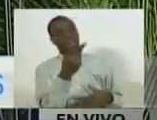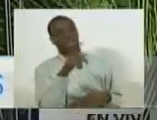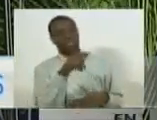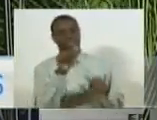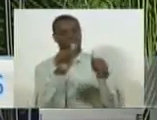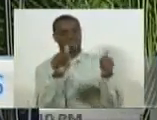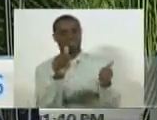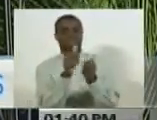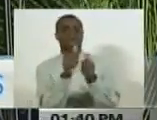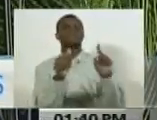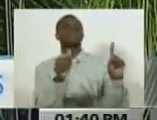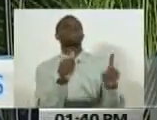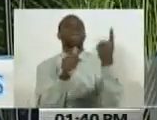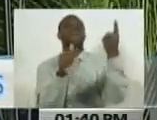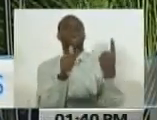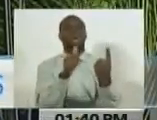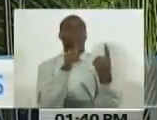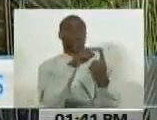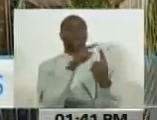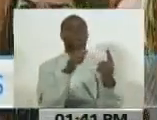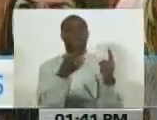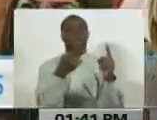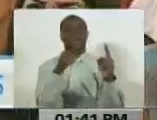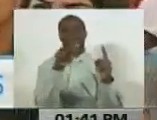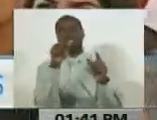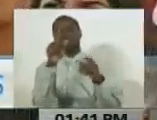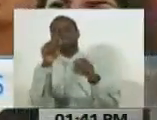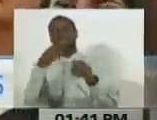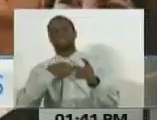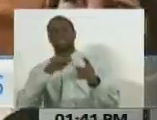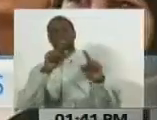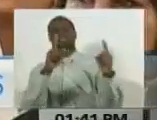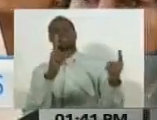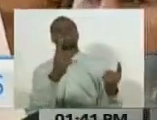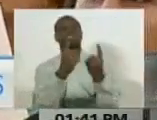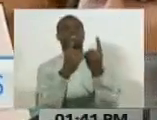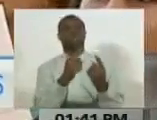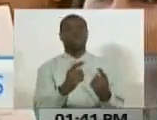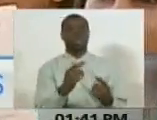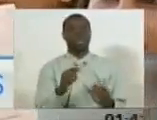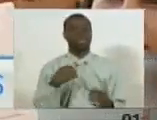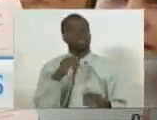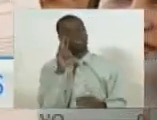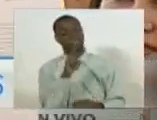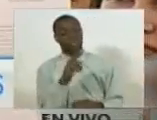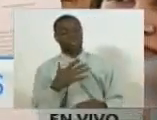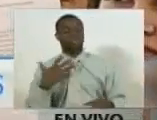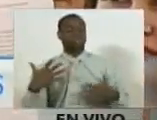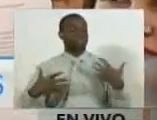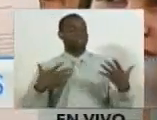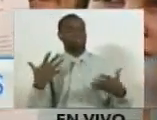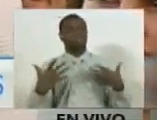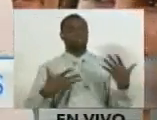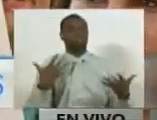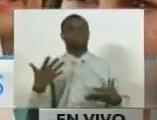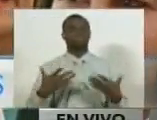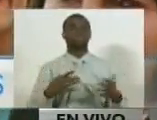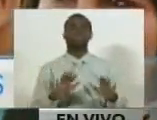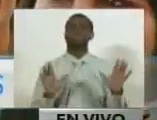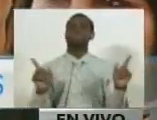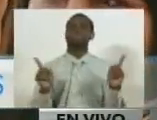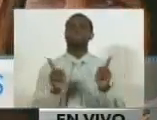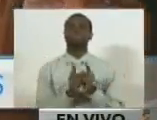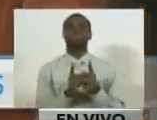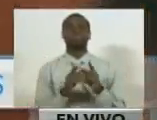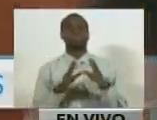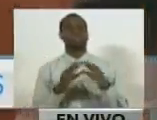A la primera dama Silvia también, persona, eso me da gozo y alegría de verlo. Eso es todo,